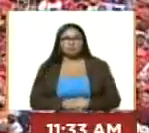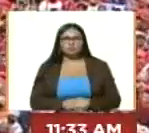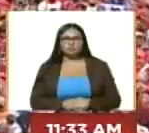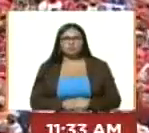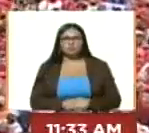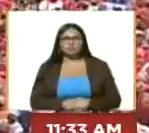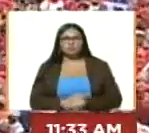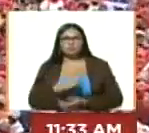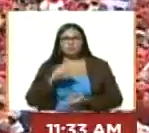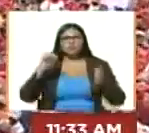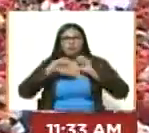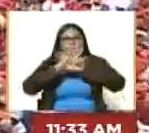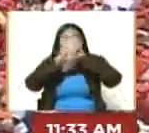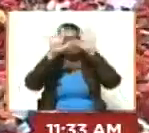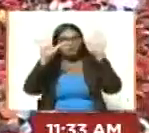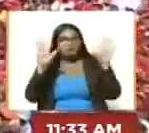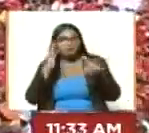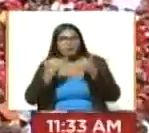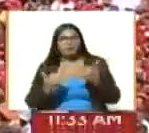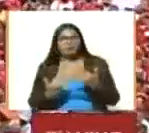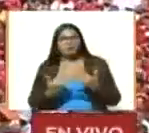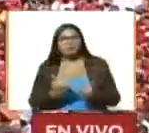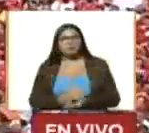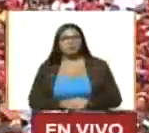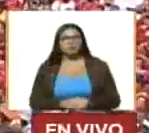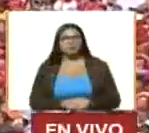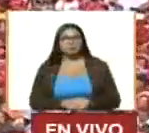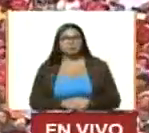Desde muy tempranito.